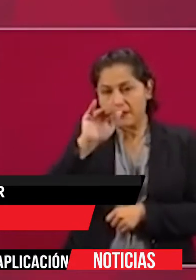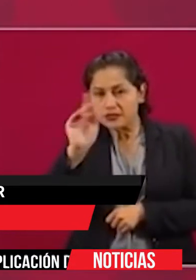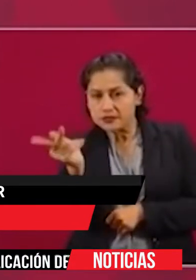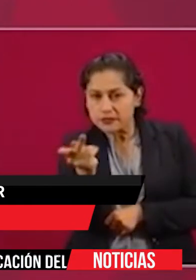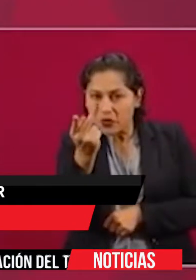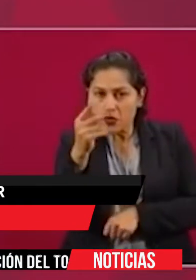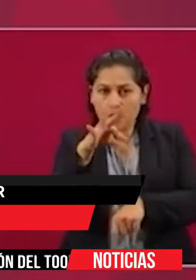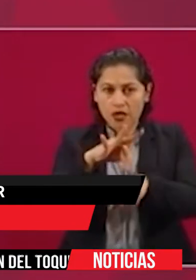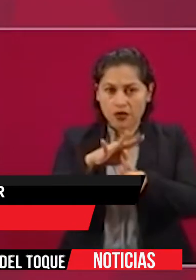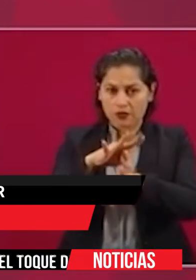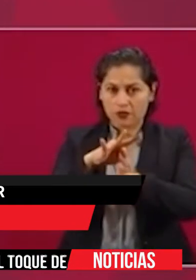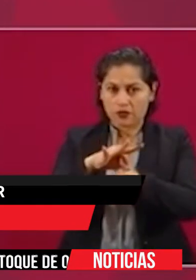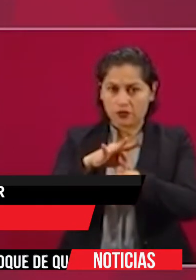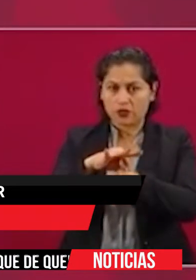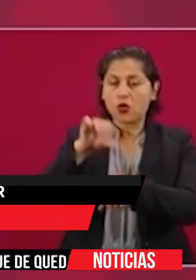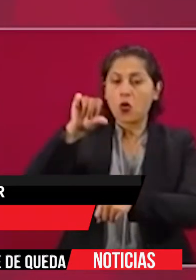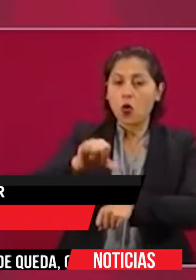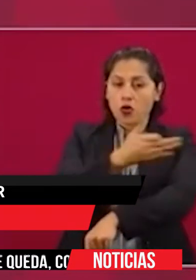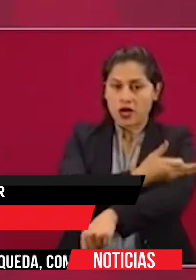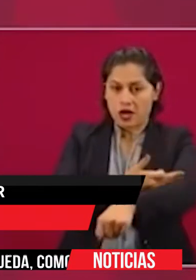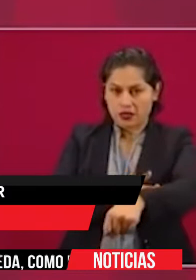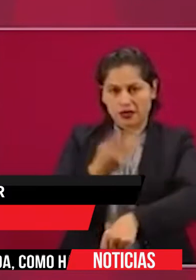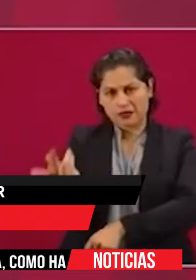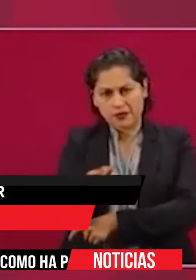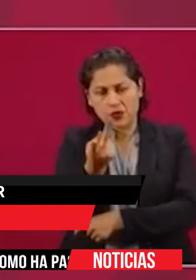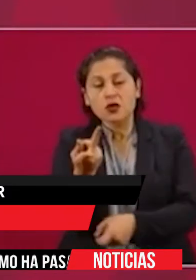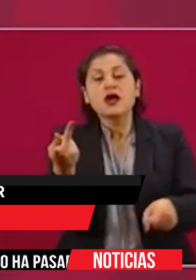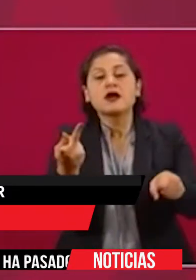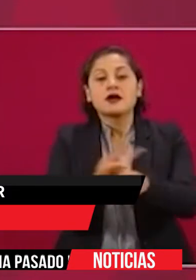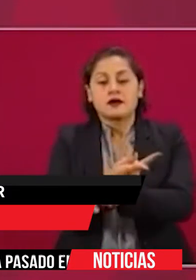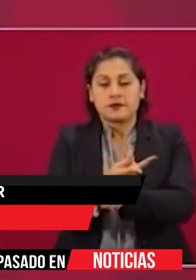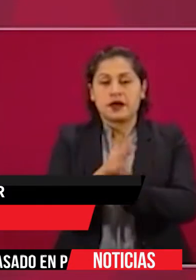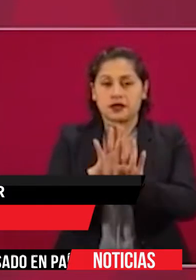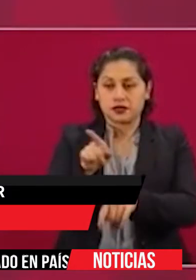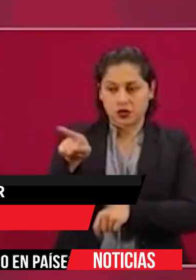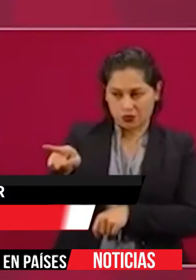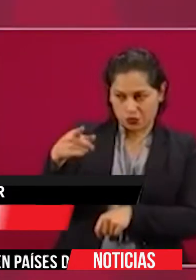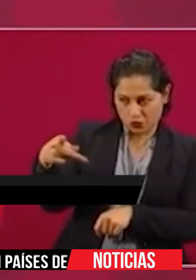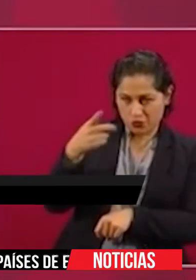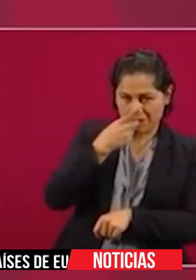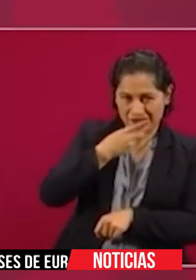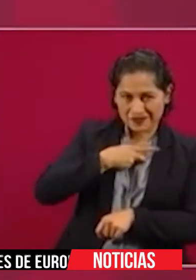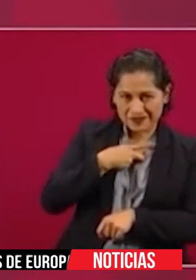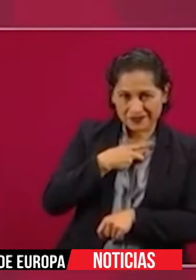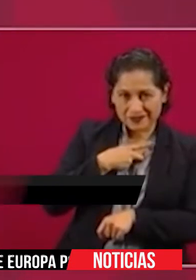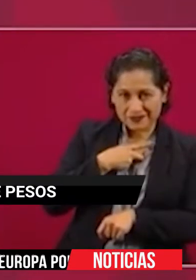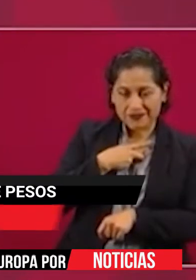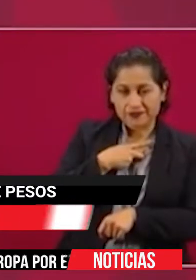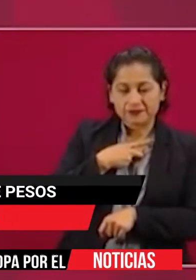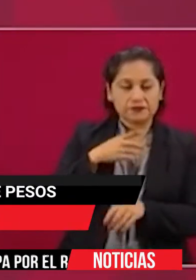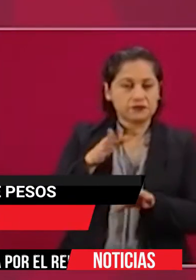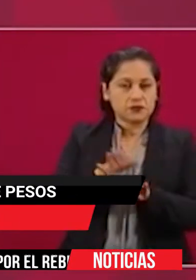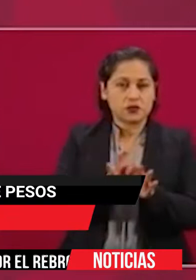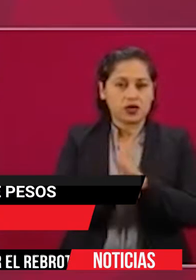esa secretaría se cometieron cosas vergonzosas durante décadas anteriores. Por otro lado, el mandatario se dijo preocupado por